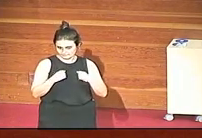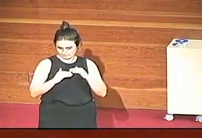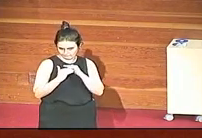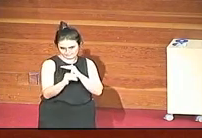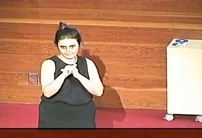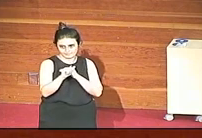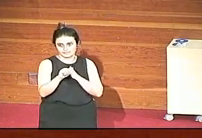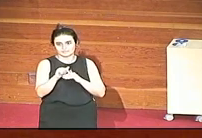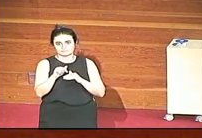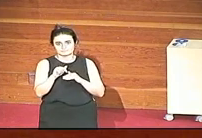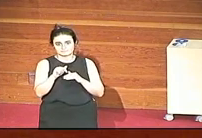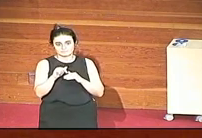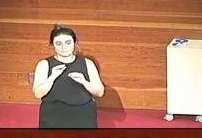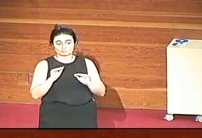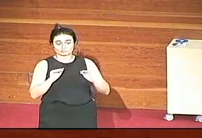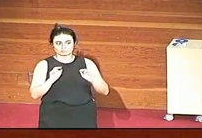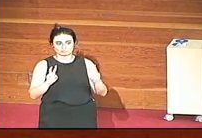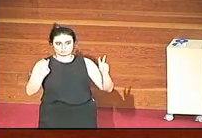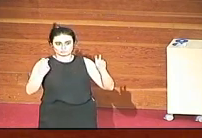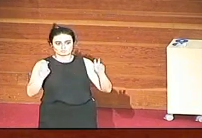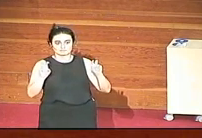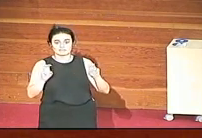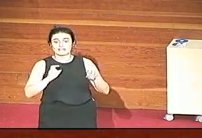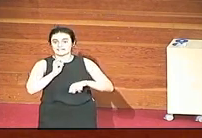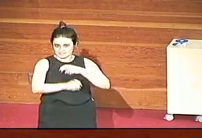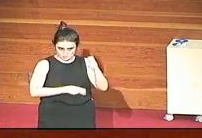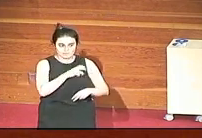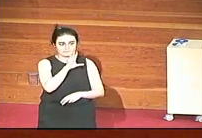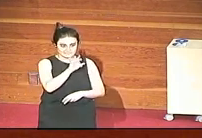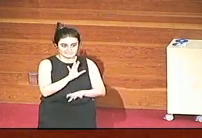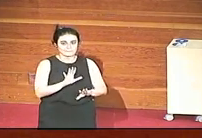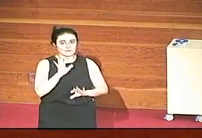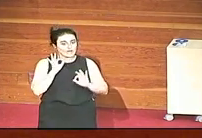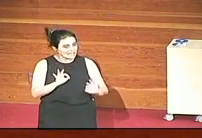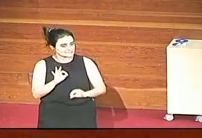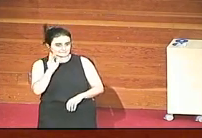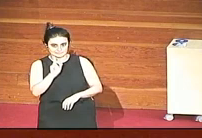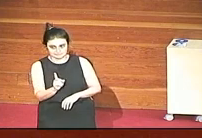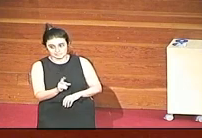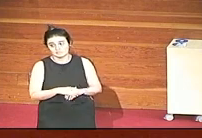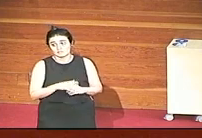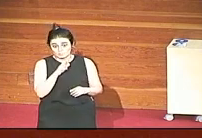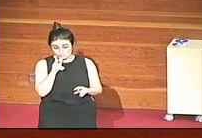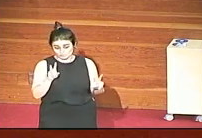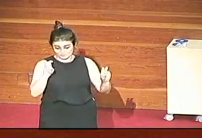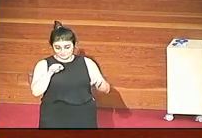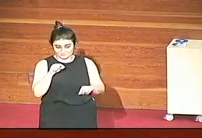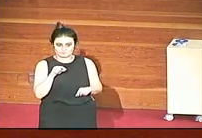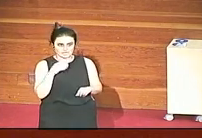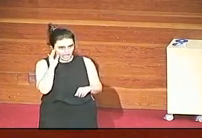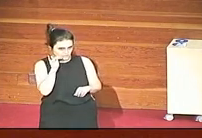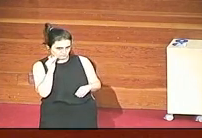precisamente y su lema es renovable sí pero así no entonces yo creo que hay proyectos